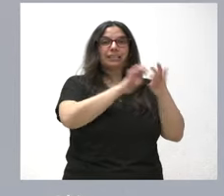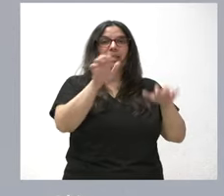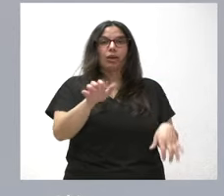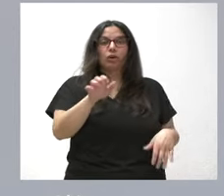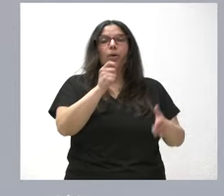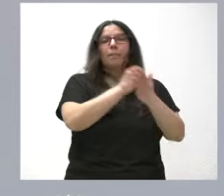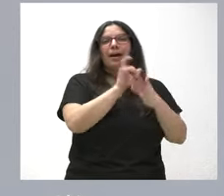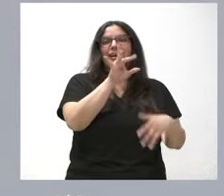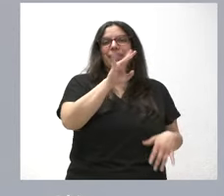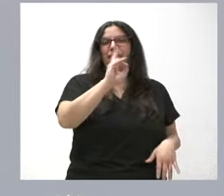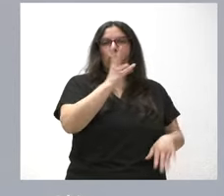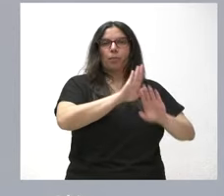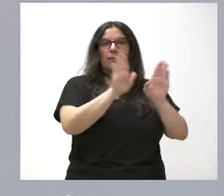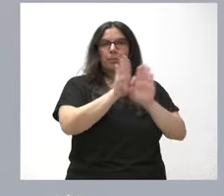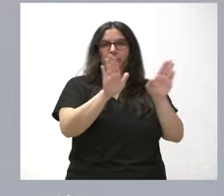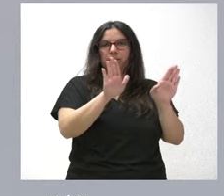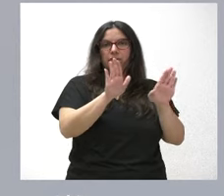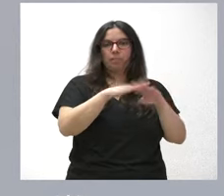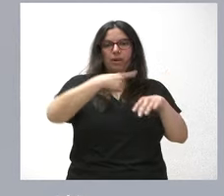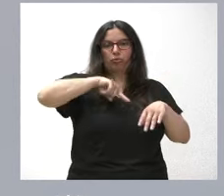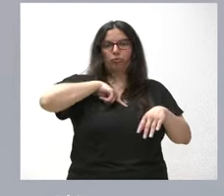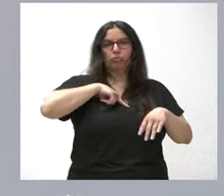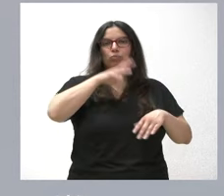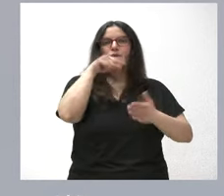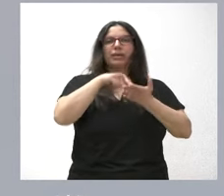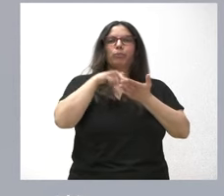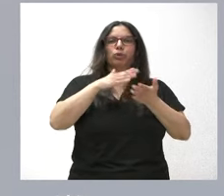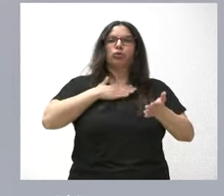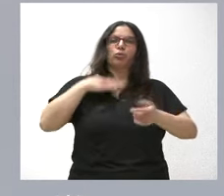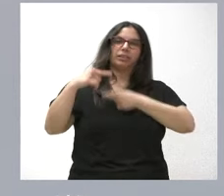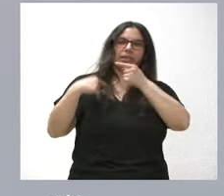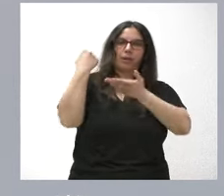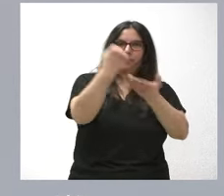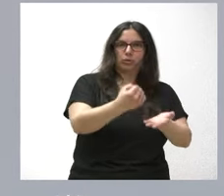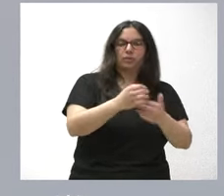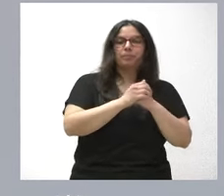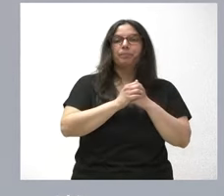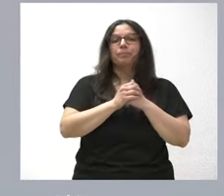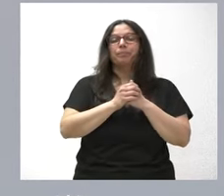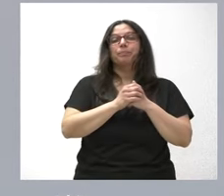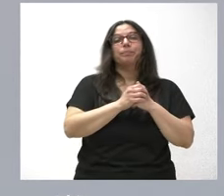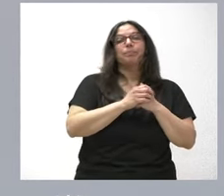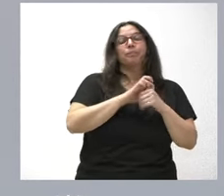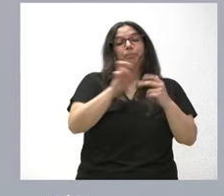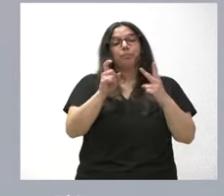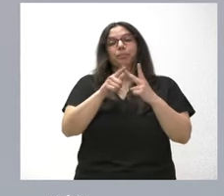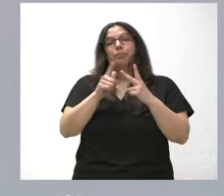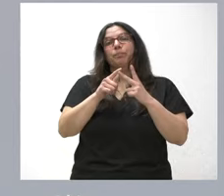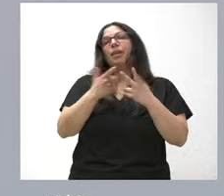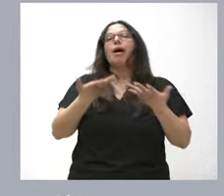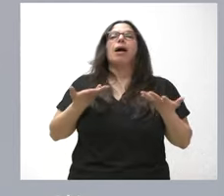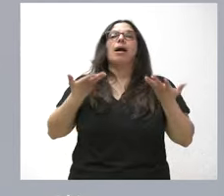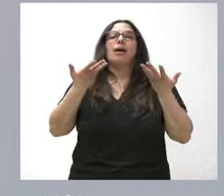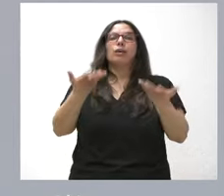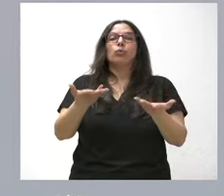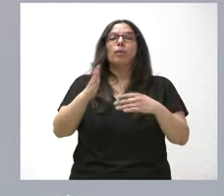solo 15 euros a la Administración Autonómica por el impuesto de transmisiones patrimoniales. En el caso de las ayudas por